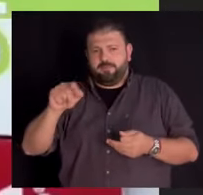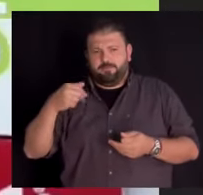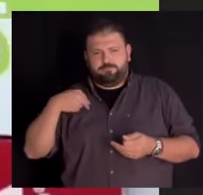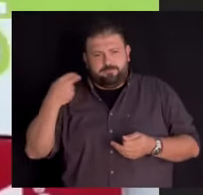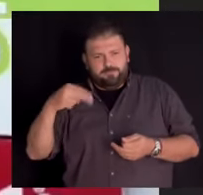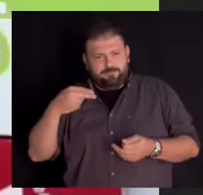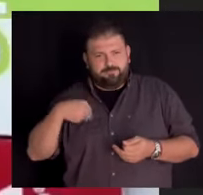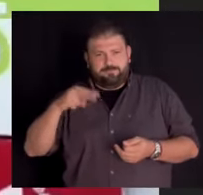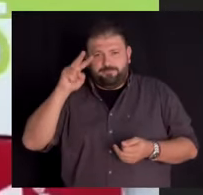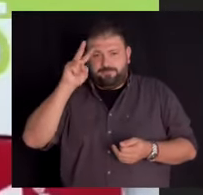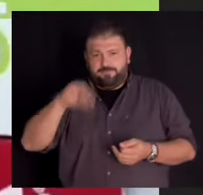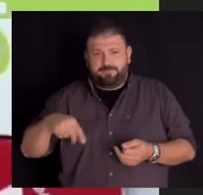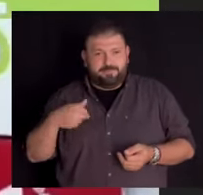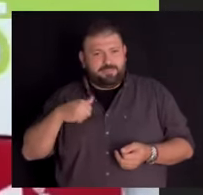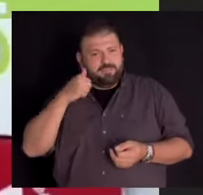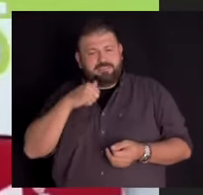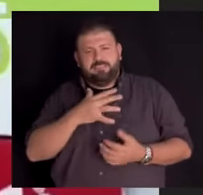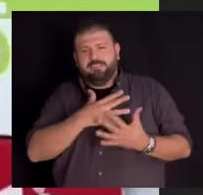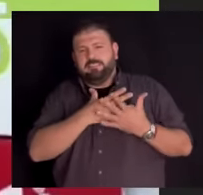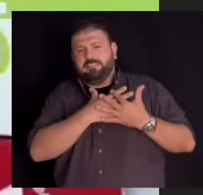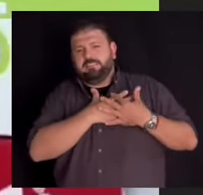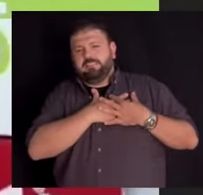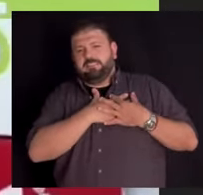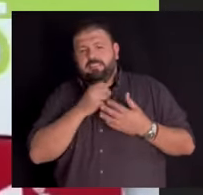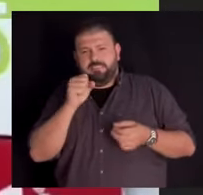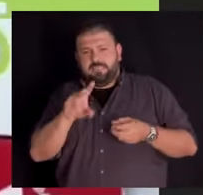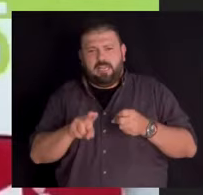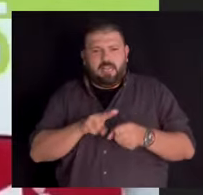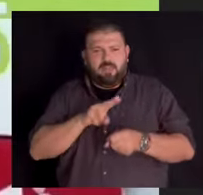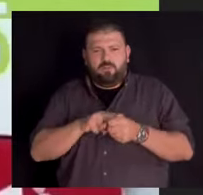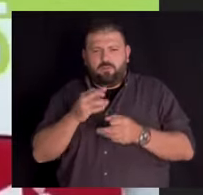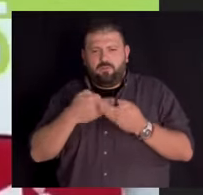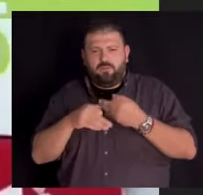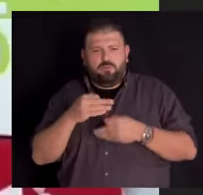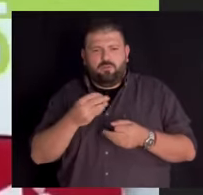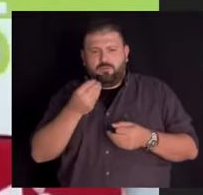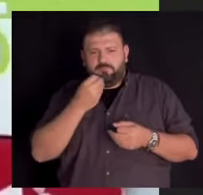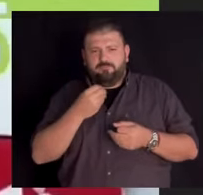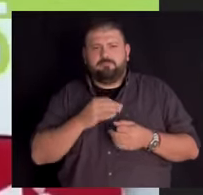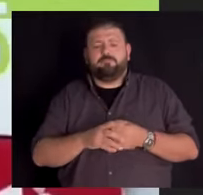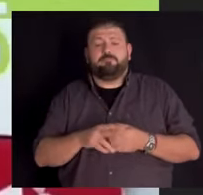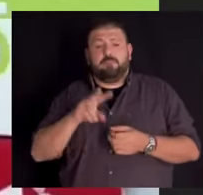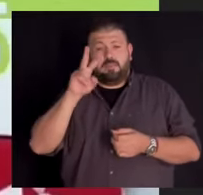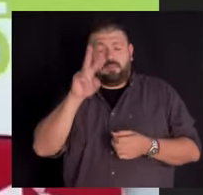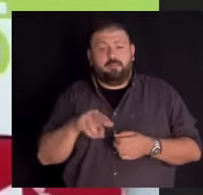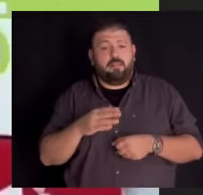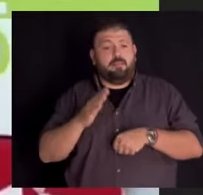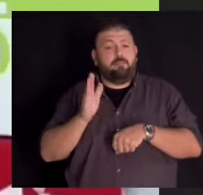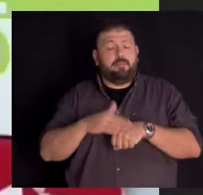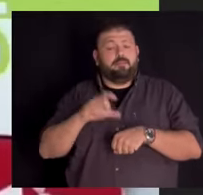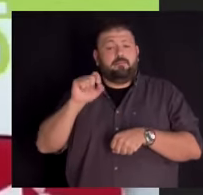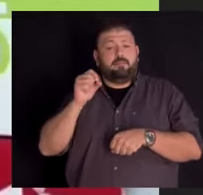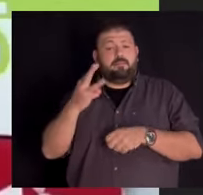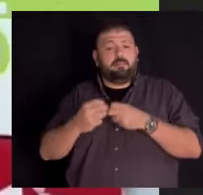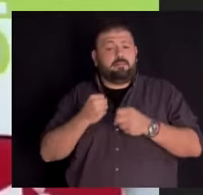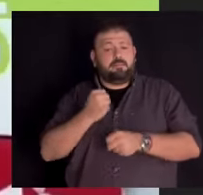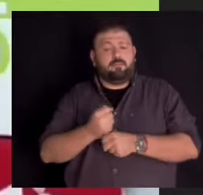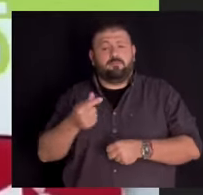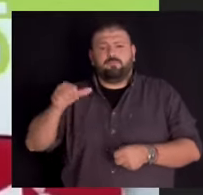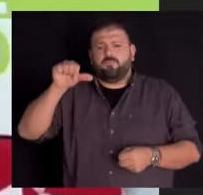fanático de la nutrición celular desde hace más de 23 años. Y hoy la idea es compartirles